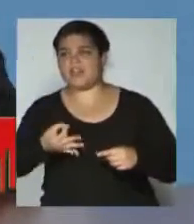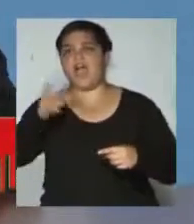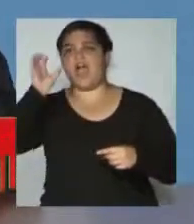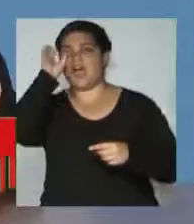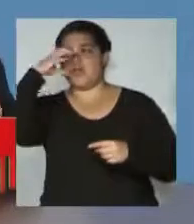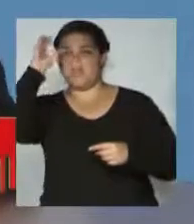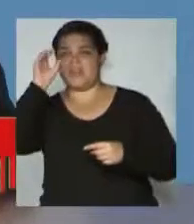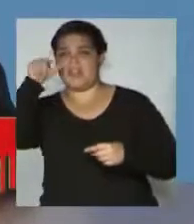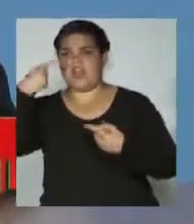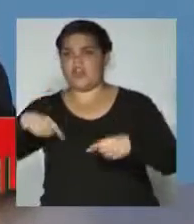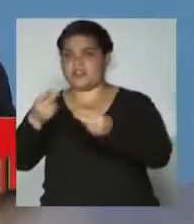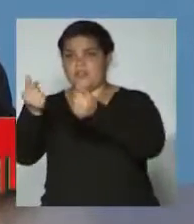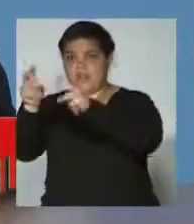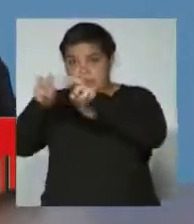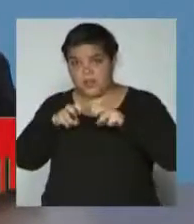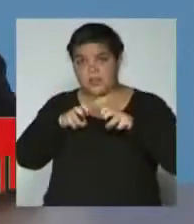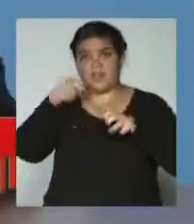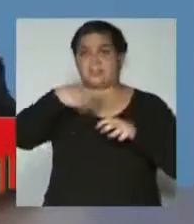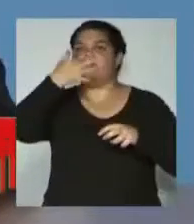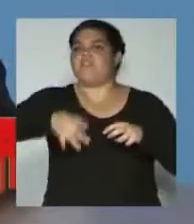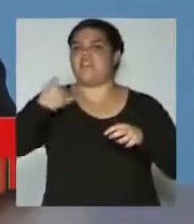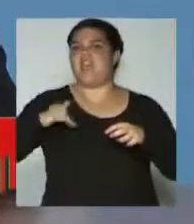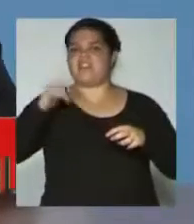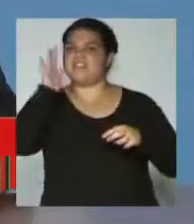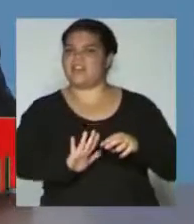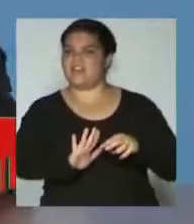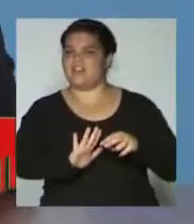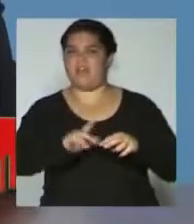Argentina. Es, creo, un rol importante de tener una empresa